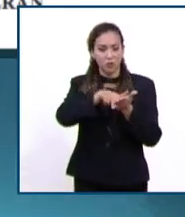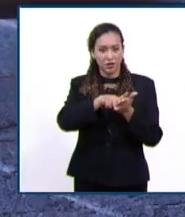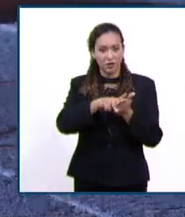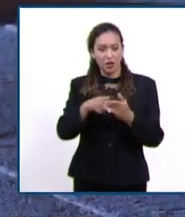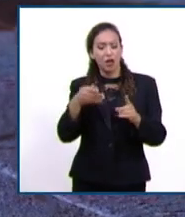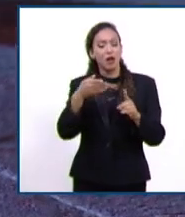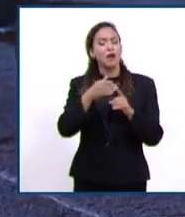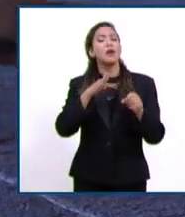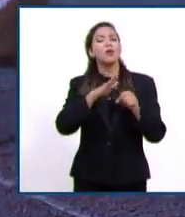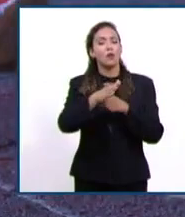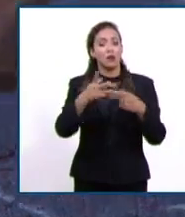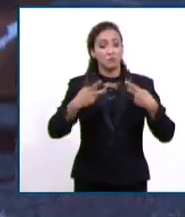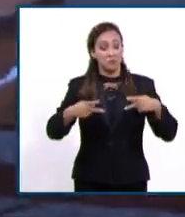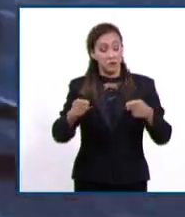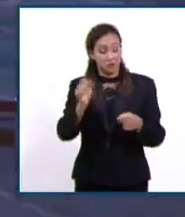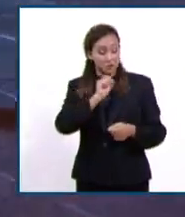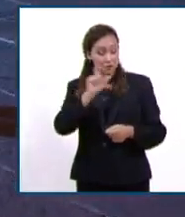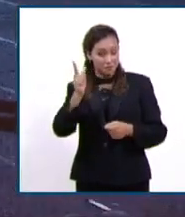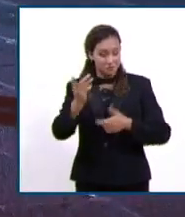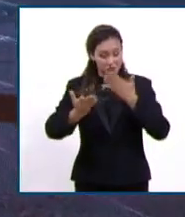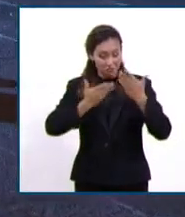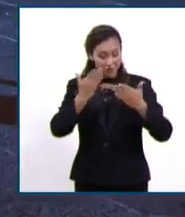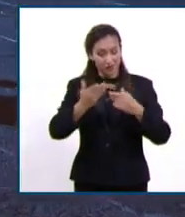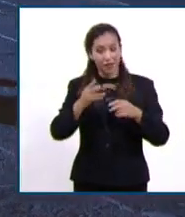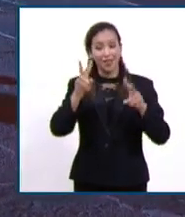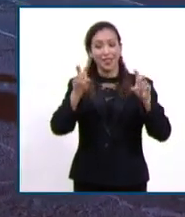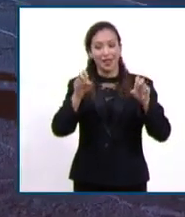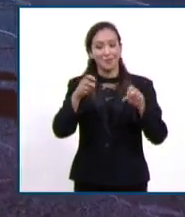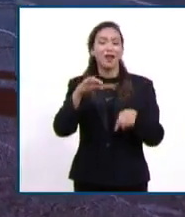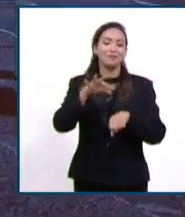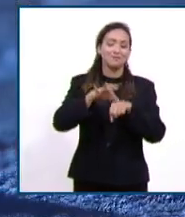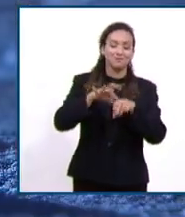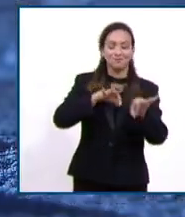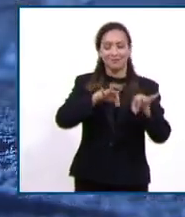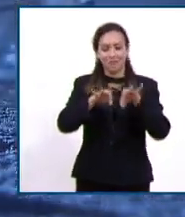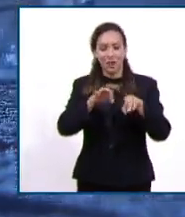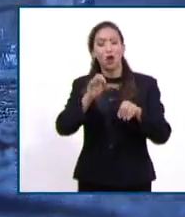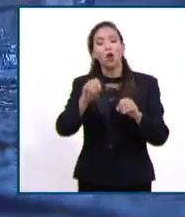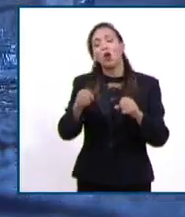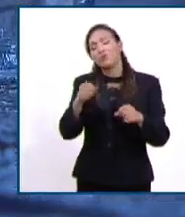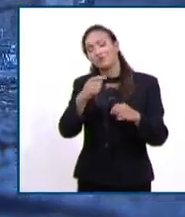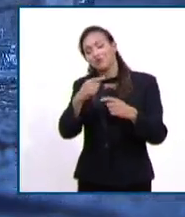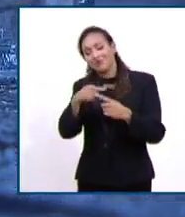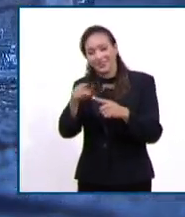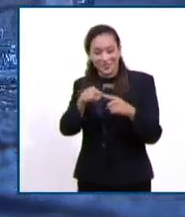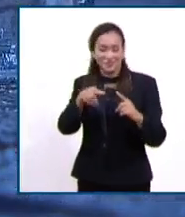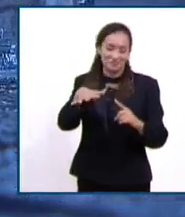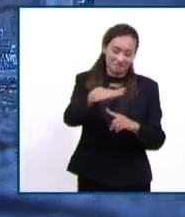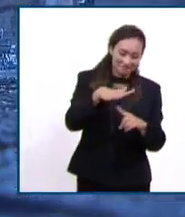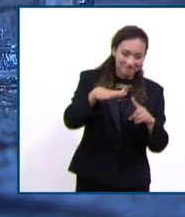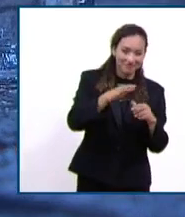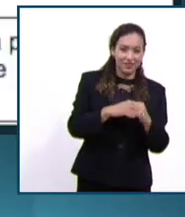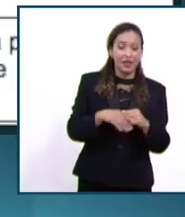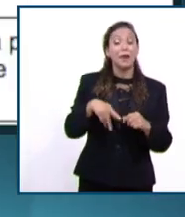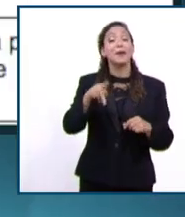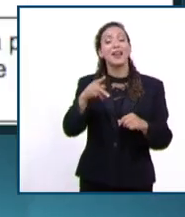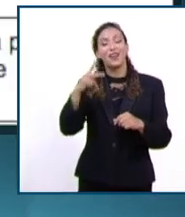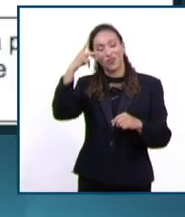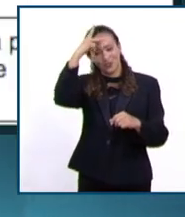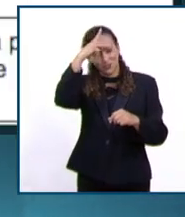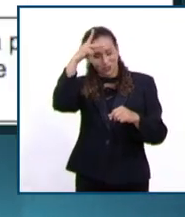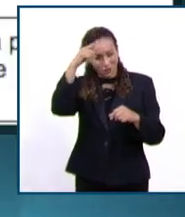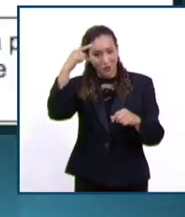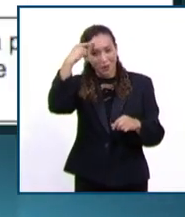personas que cuenten con estudios especializados en medicina del trabajo y o áreas afines, preferentemente en psiquiatría